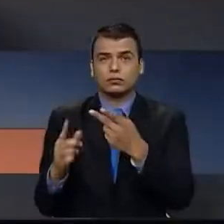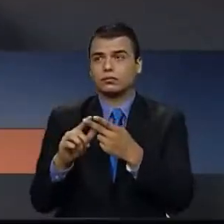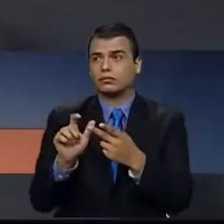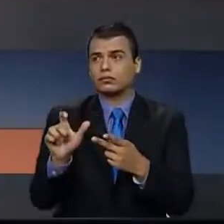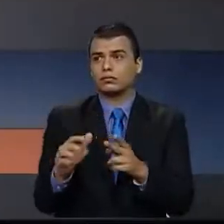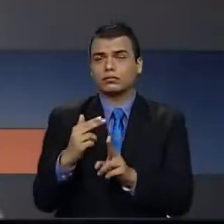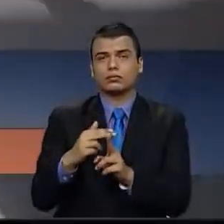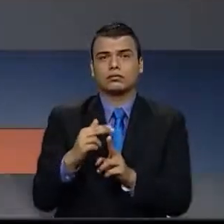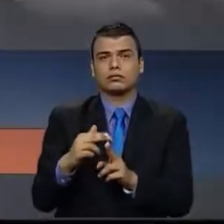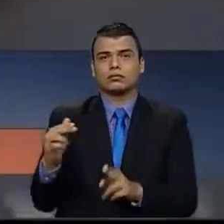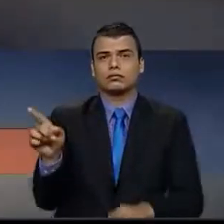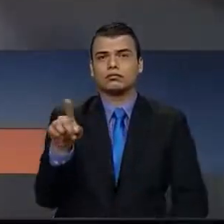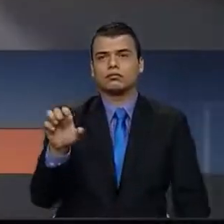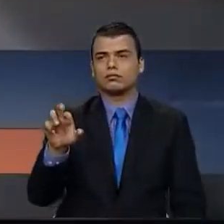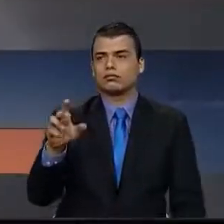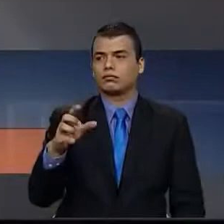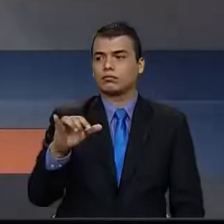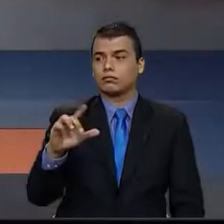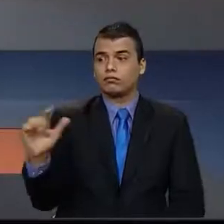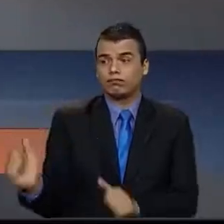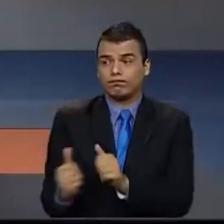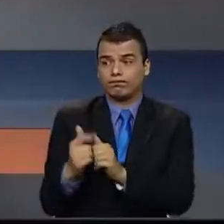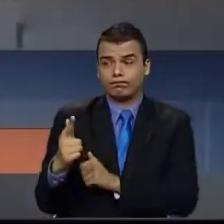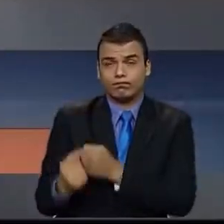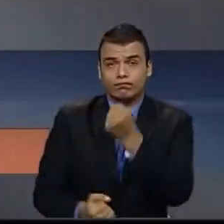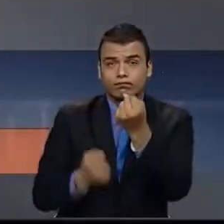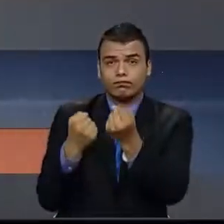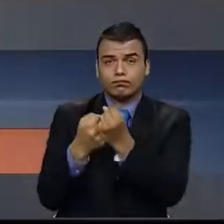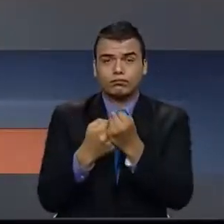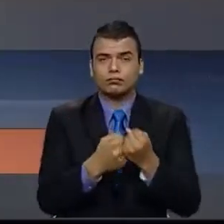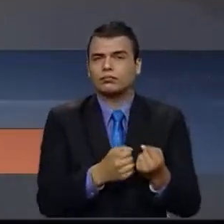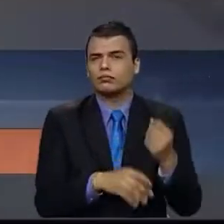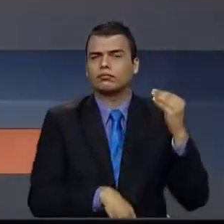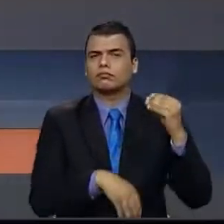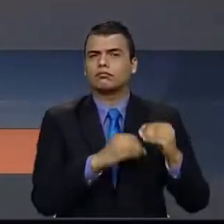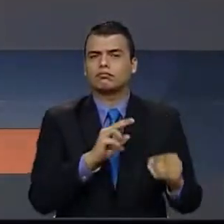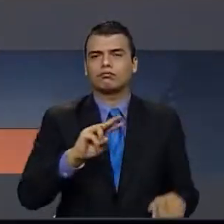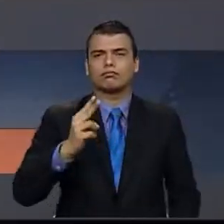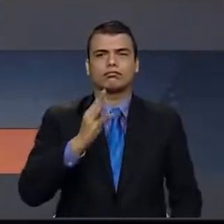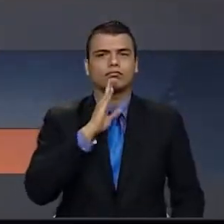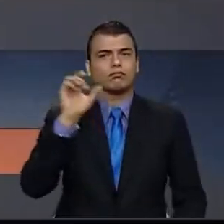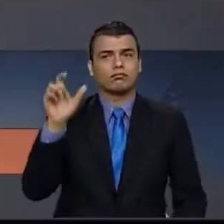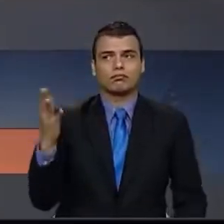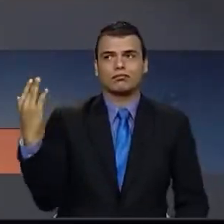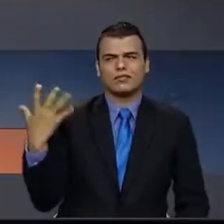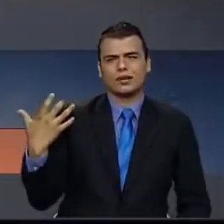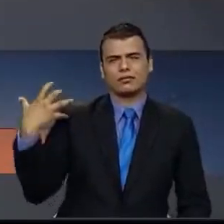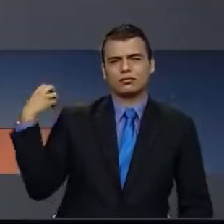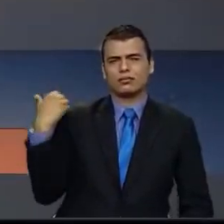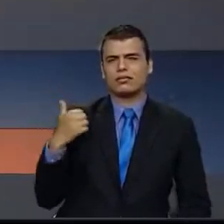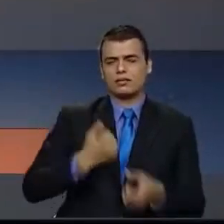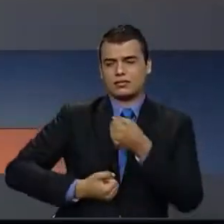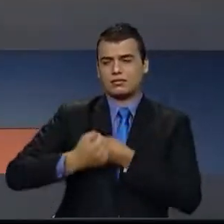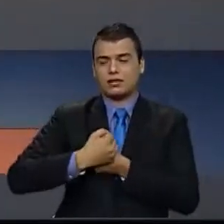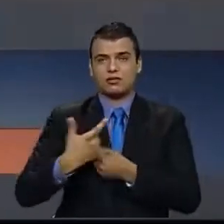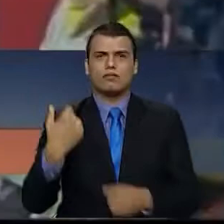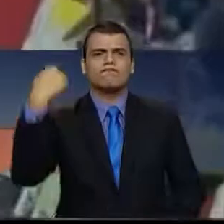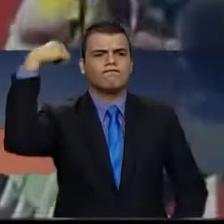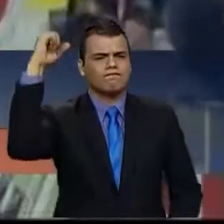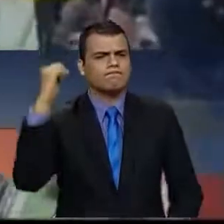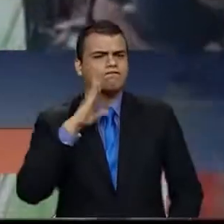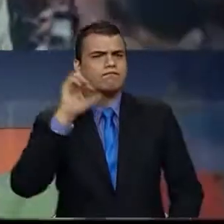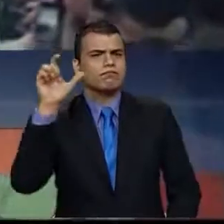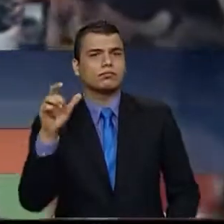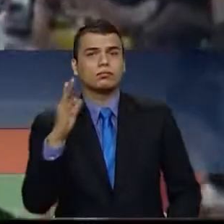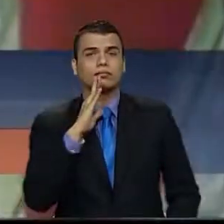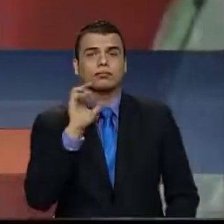gran coequipero en la escuadra del Sky. Y la segunda, obviamente, el que ganó el Tour hace 10 años quiere repetir, es Alberto